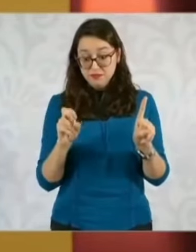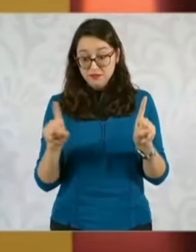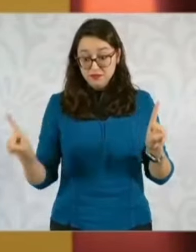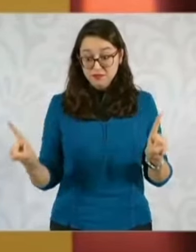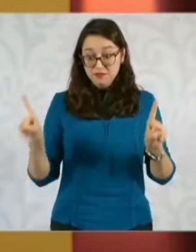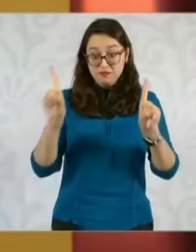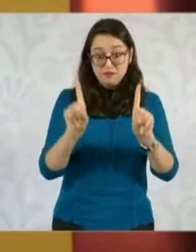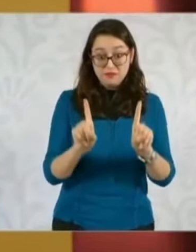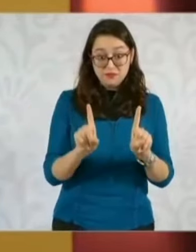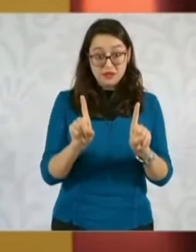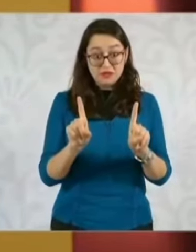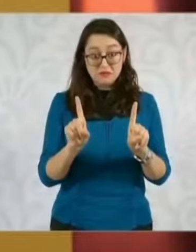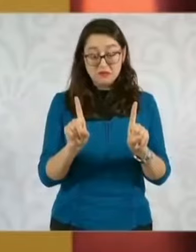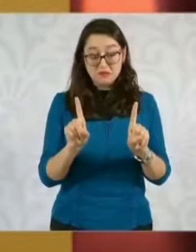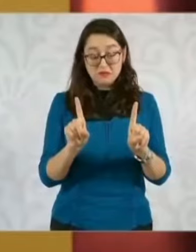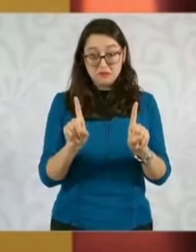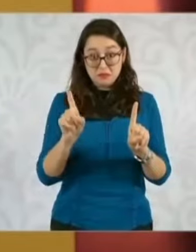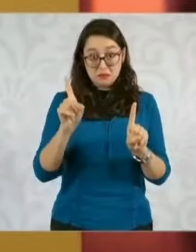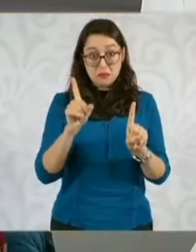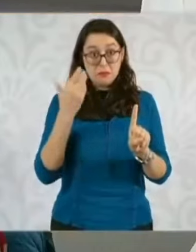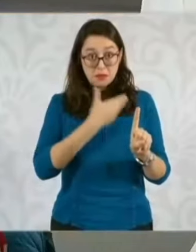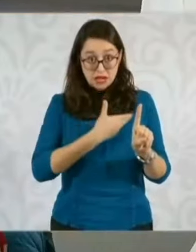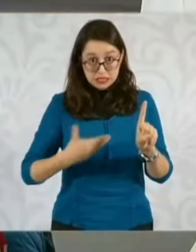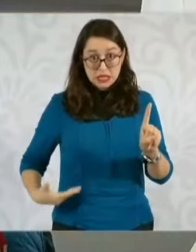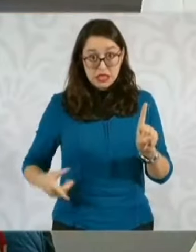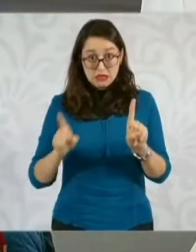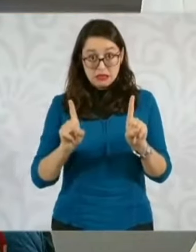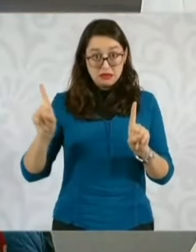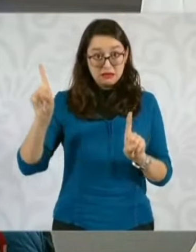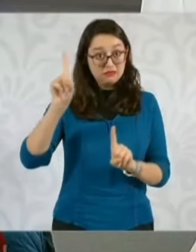su voluntad al presidente y no al revés.